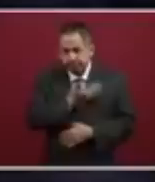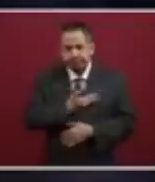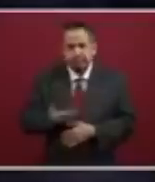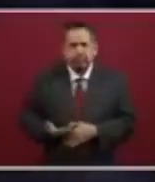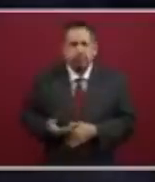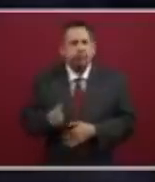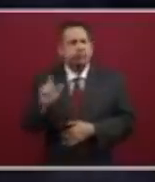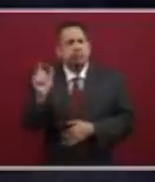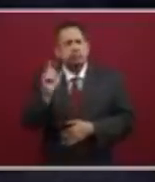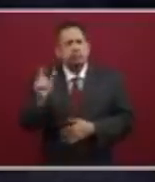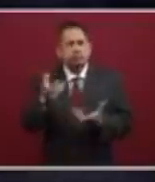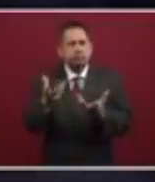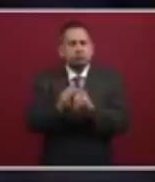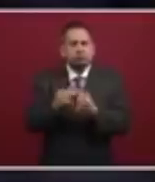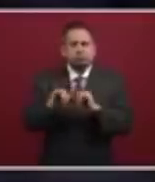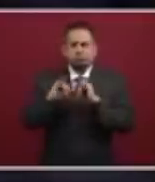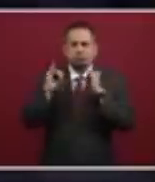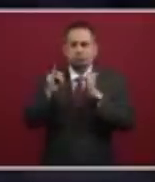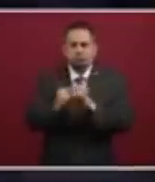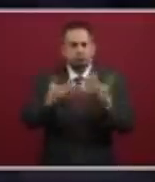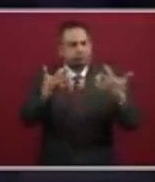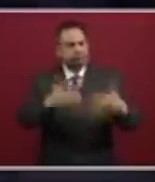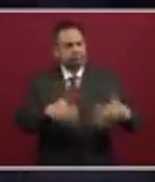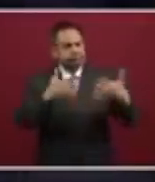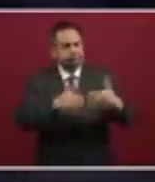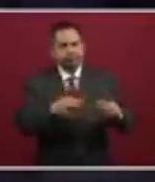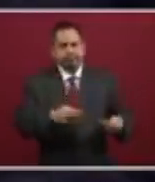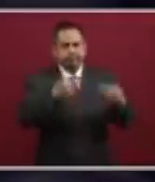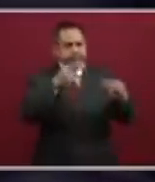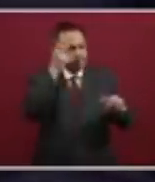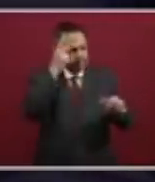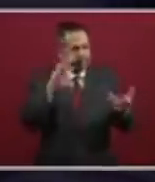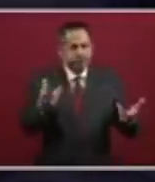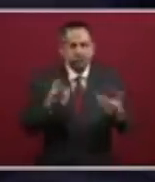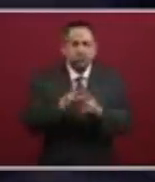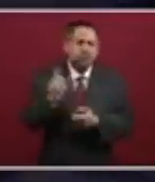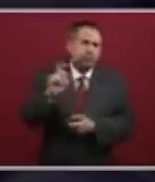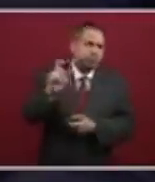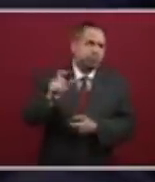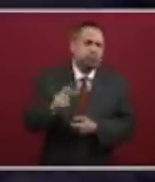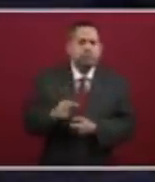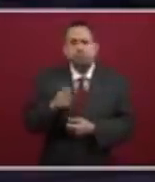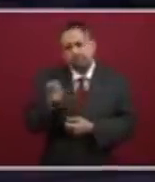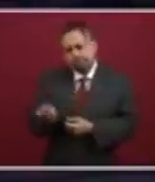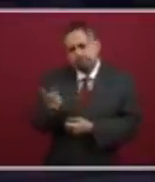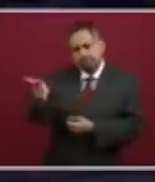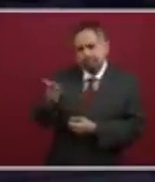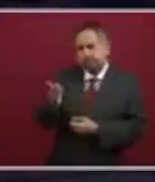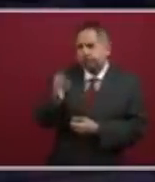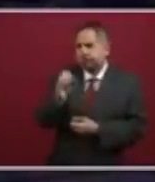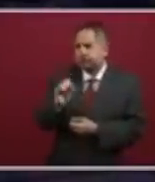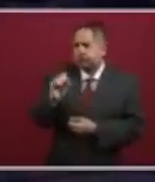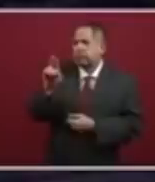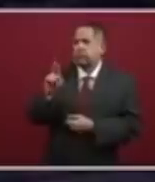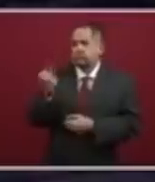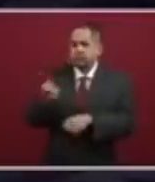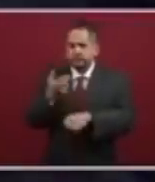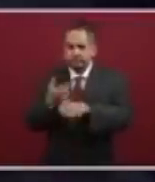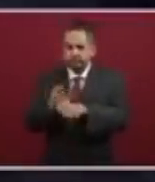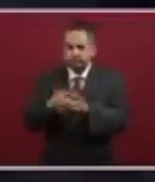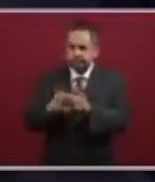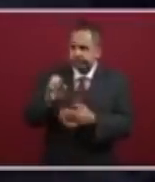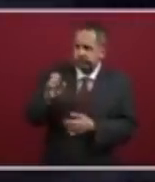¿cuándo se va a reunir con el Consejo Asesor Empresarial por mi parte y preguntarle al subsecretario Encinas, de